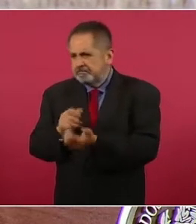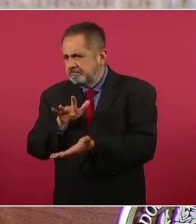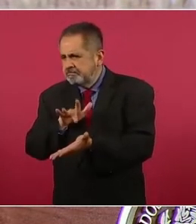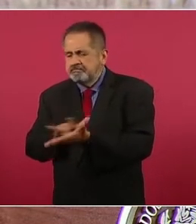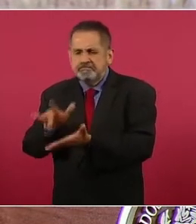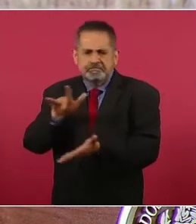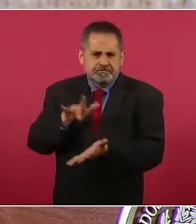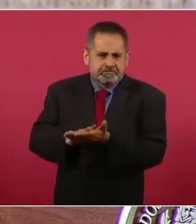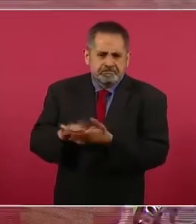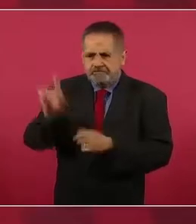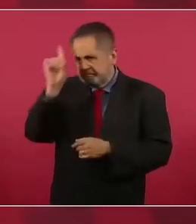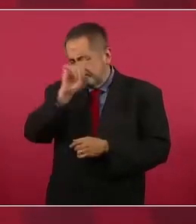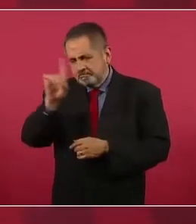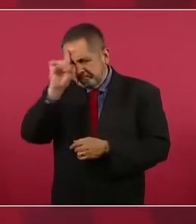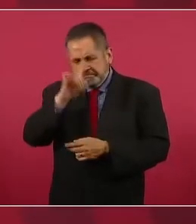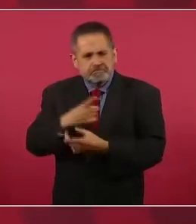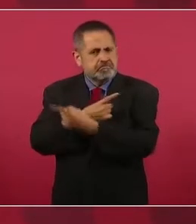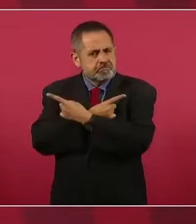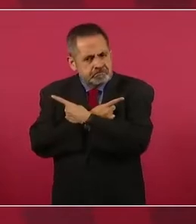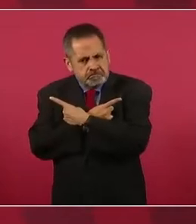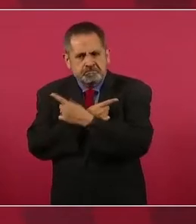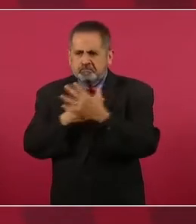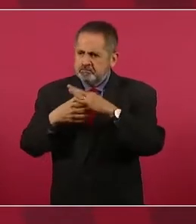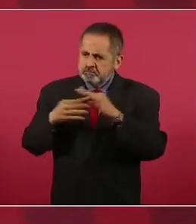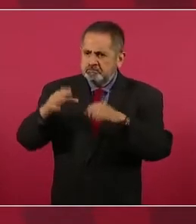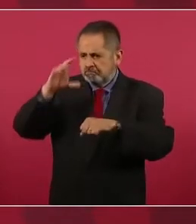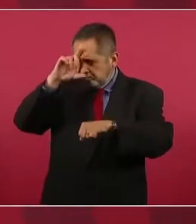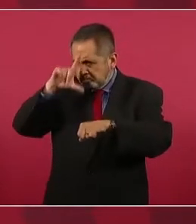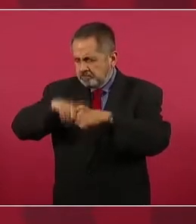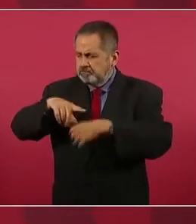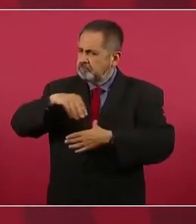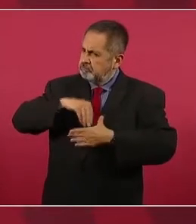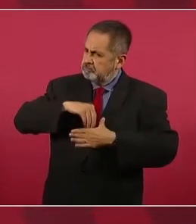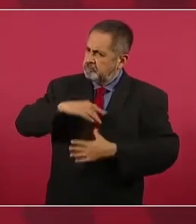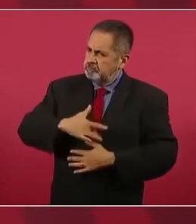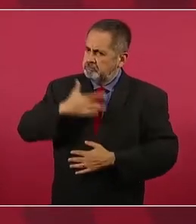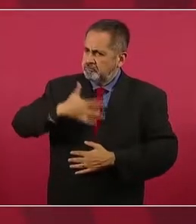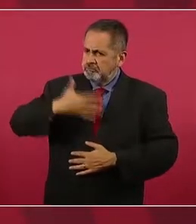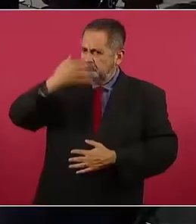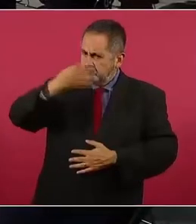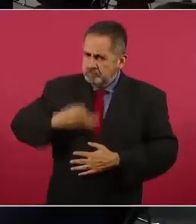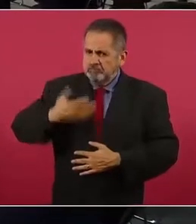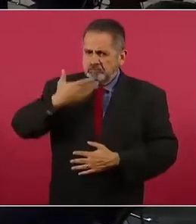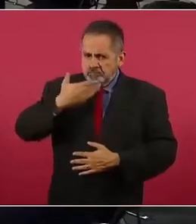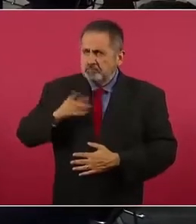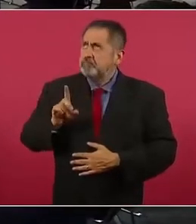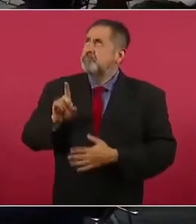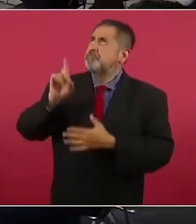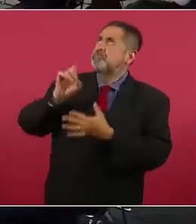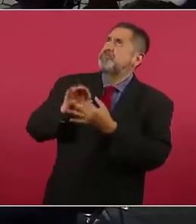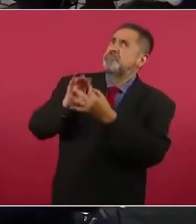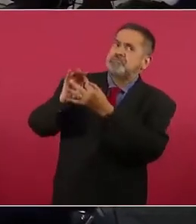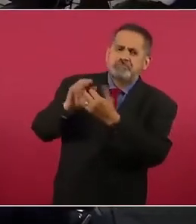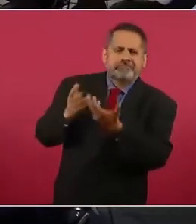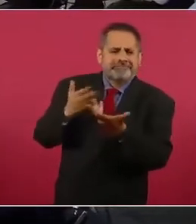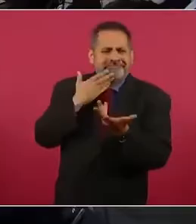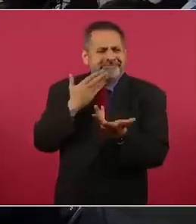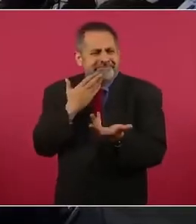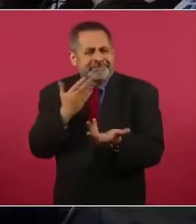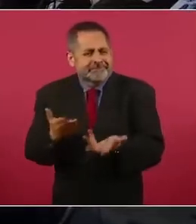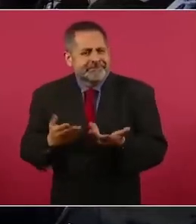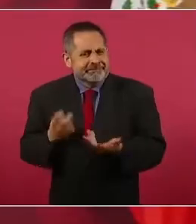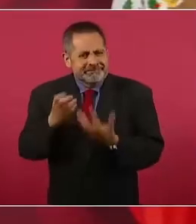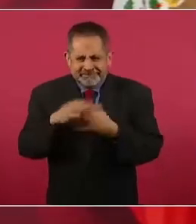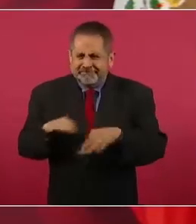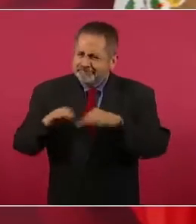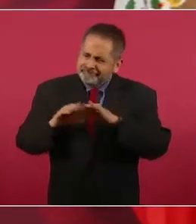valores culturales, morales, espirituales y que no